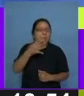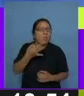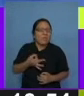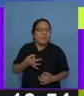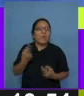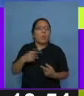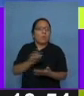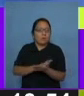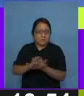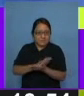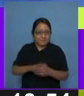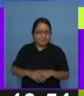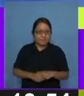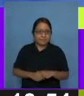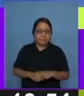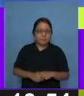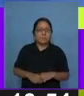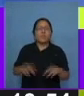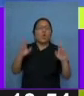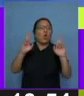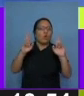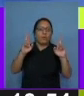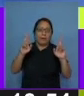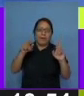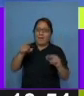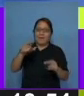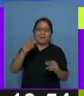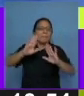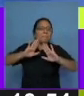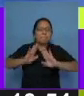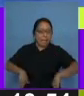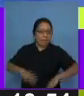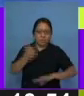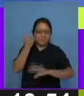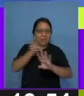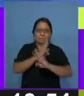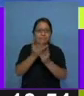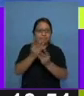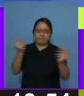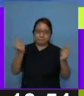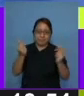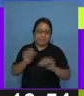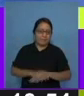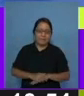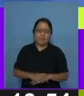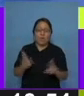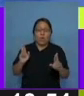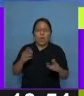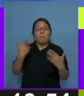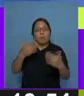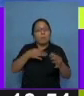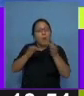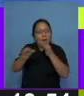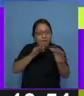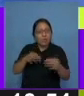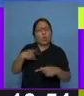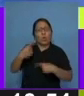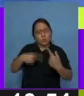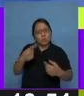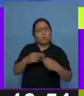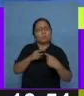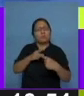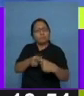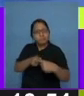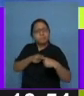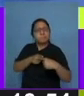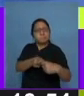Así que esperemos que esta medida se levante. El diálogo está abierto, podemos seguir discutiendo. Lo